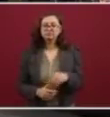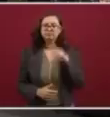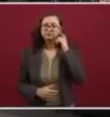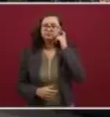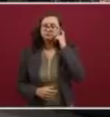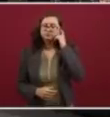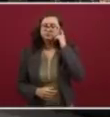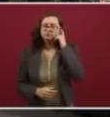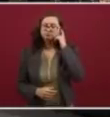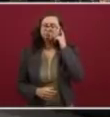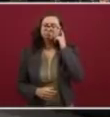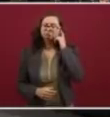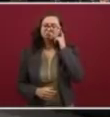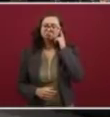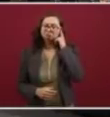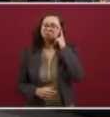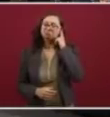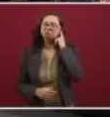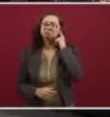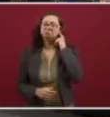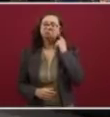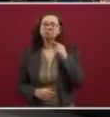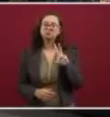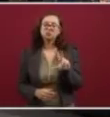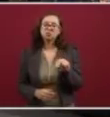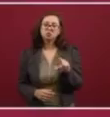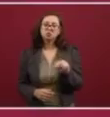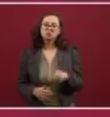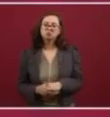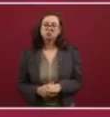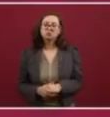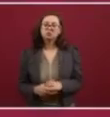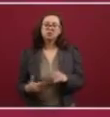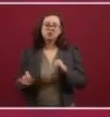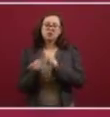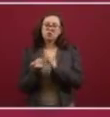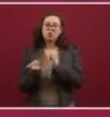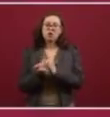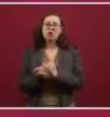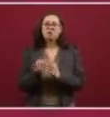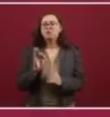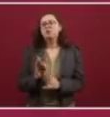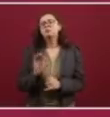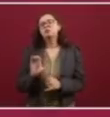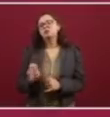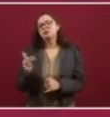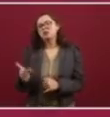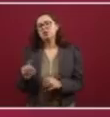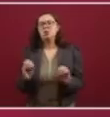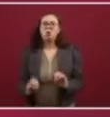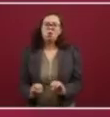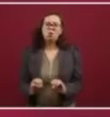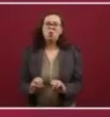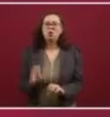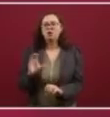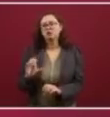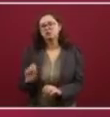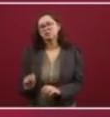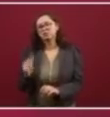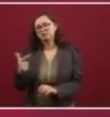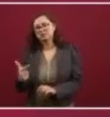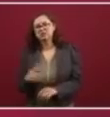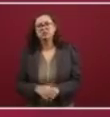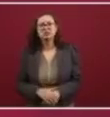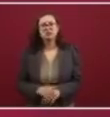No, como tampoco Calderón en otros asuntos, o Salinas, el padre de la